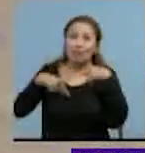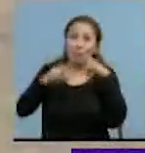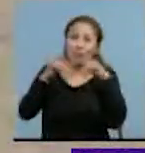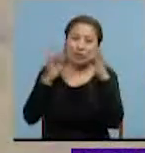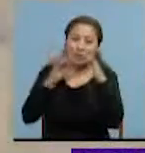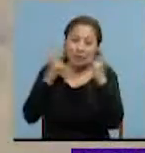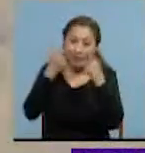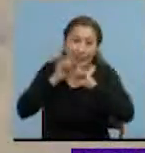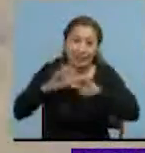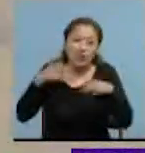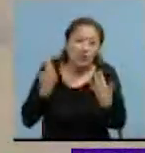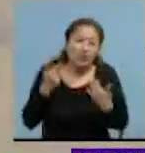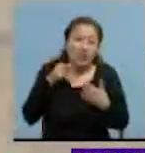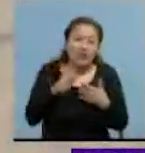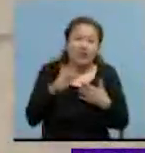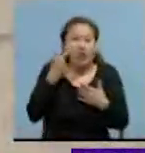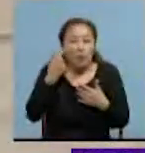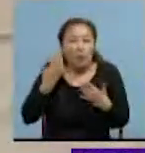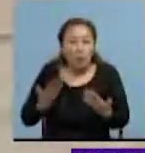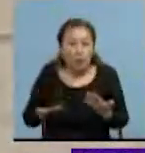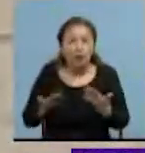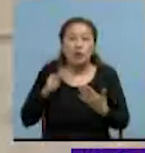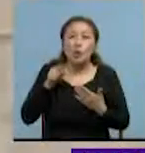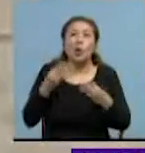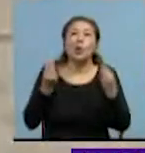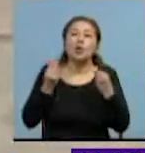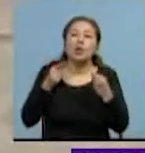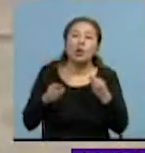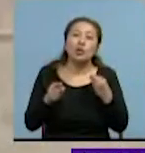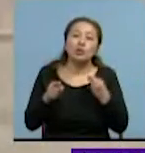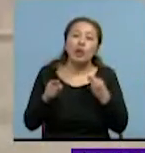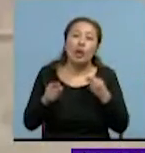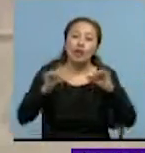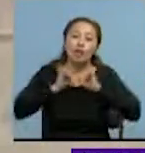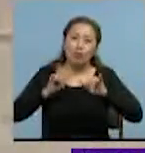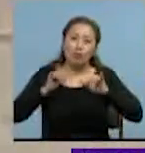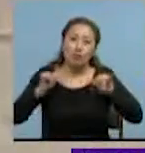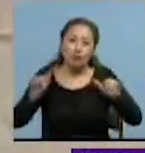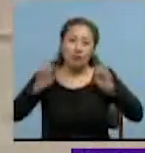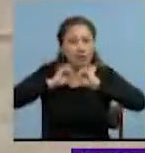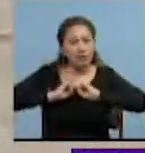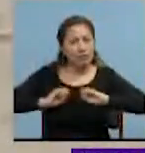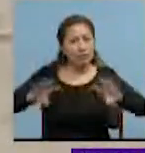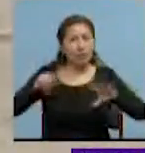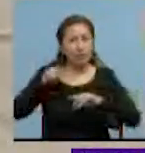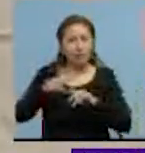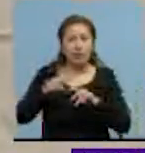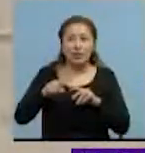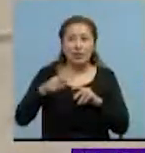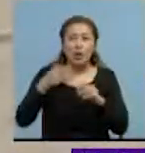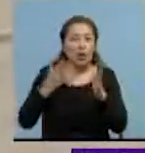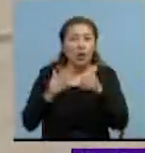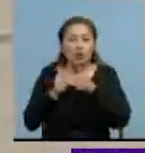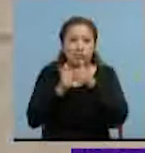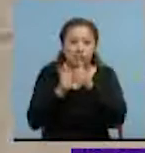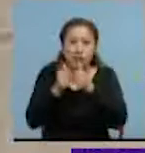eso también estuvimos haciendo mucha propaganda, difusión, y bueno, nos están siguiendo y